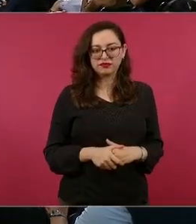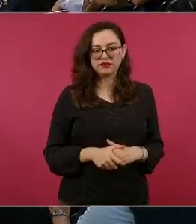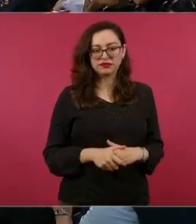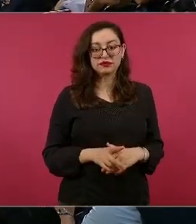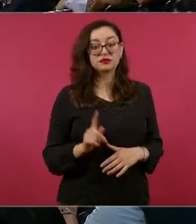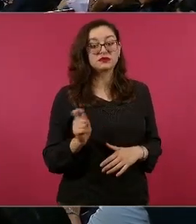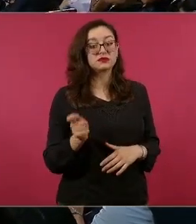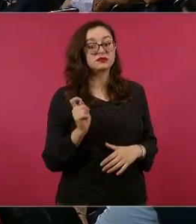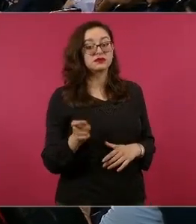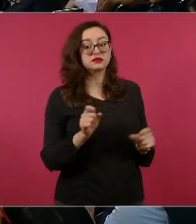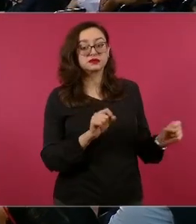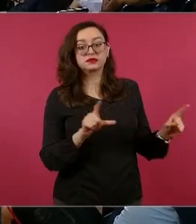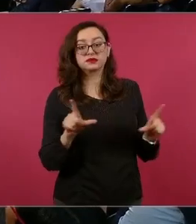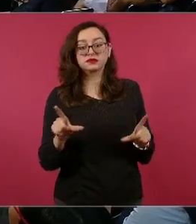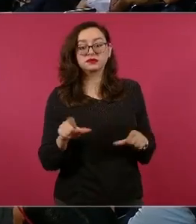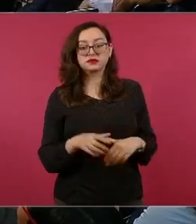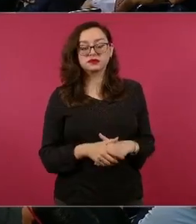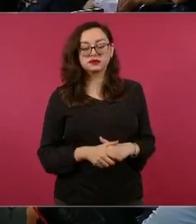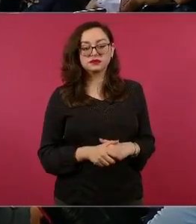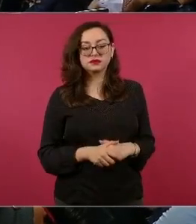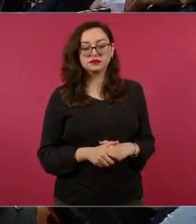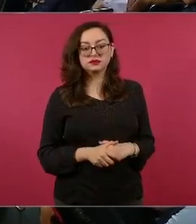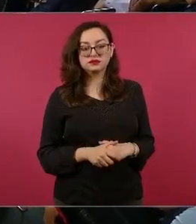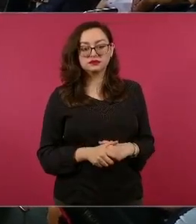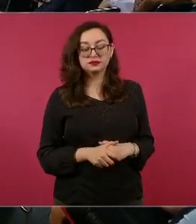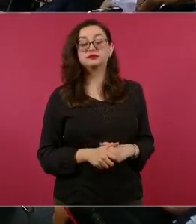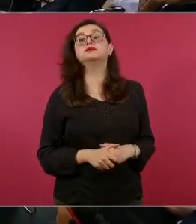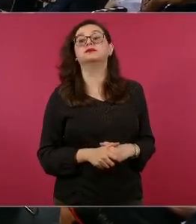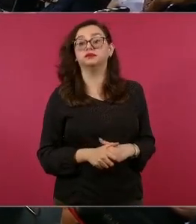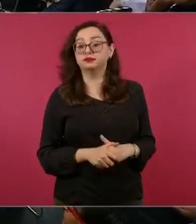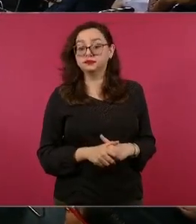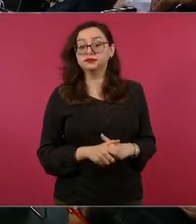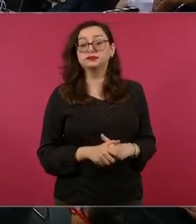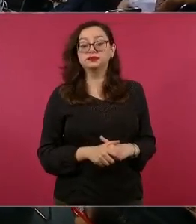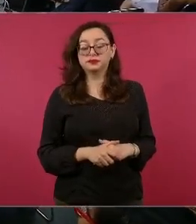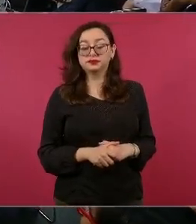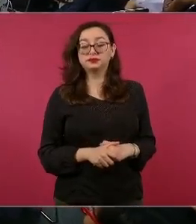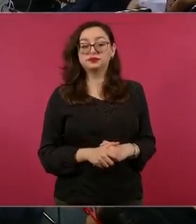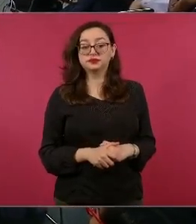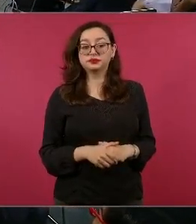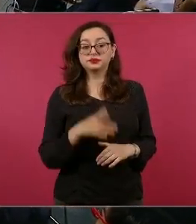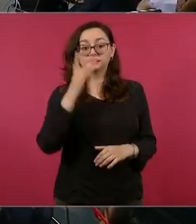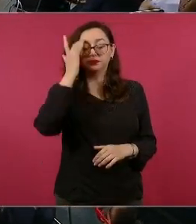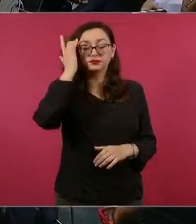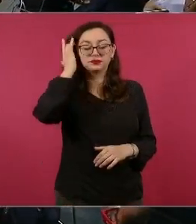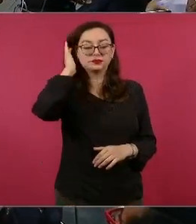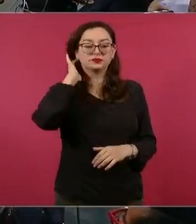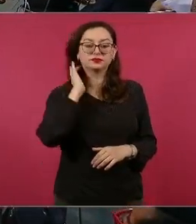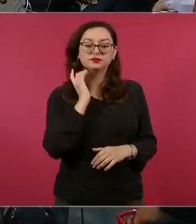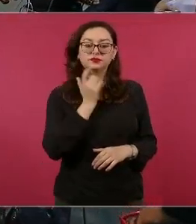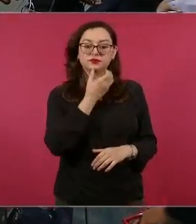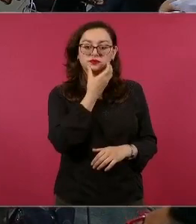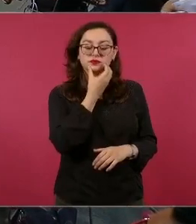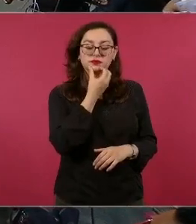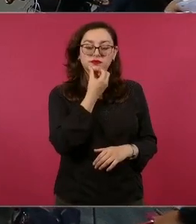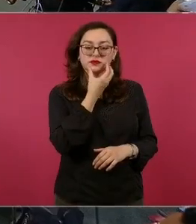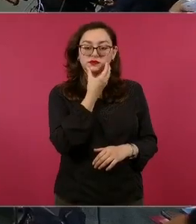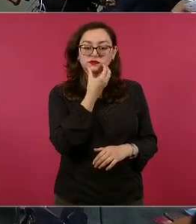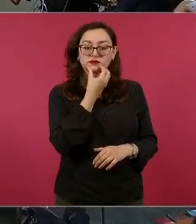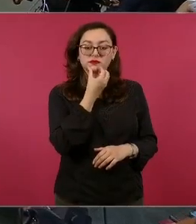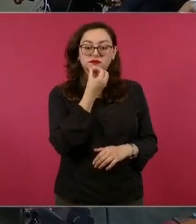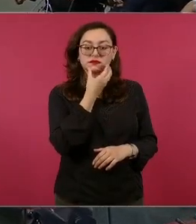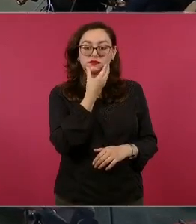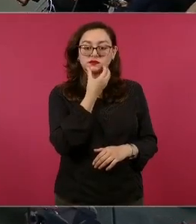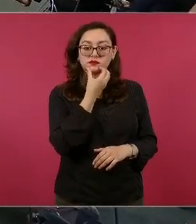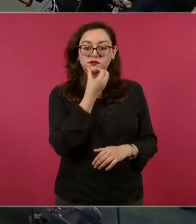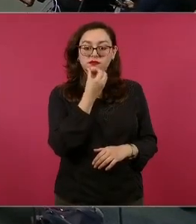¿Eso qué cosa es? La aprobación. Ah, sí. Después de la elección. ¿Cómo subió? Es lo que